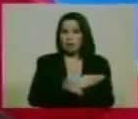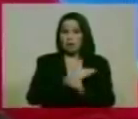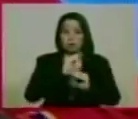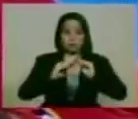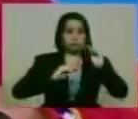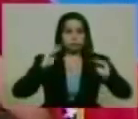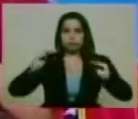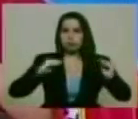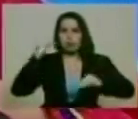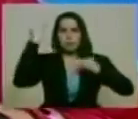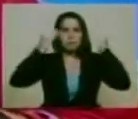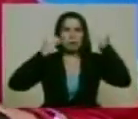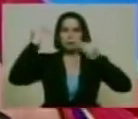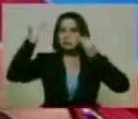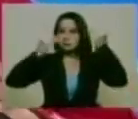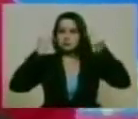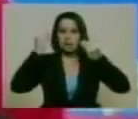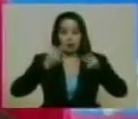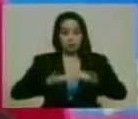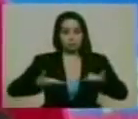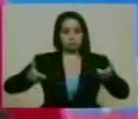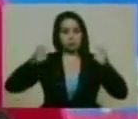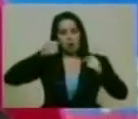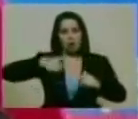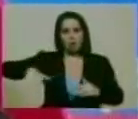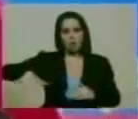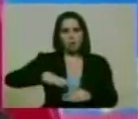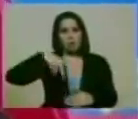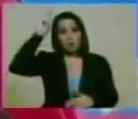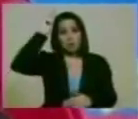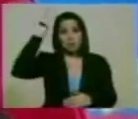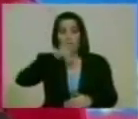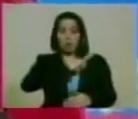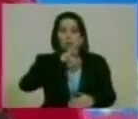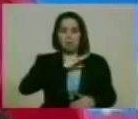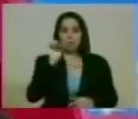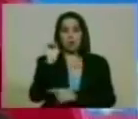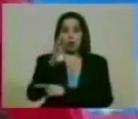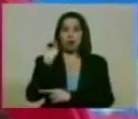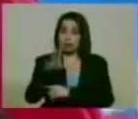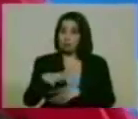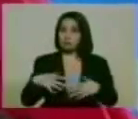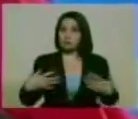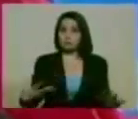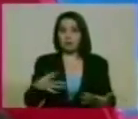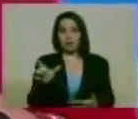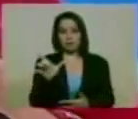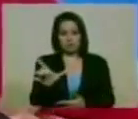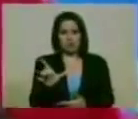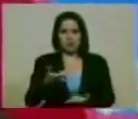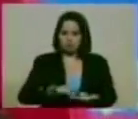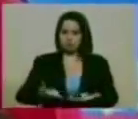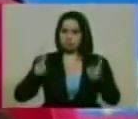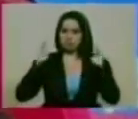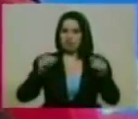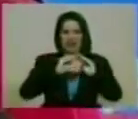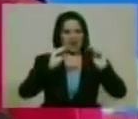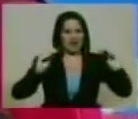ambiciosa, pensar de que nos pudieran permitir que los pueblos indígenas pudiesen tener su propio congreso. Pero el partido no solamente lo permitió, lo